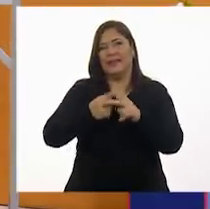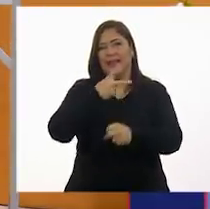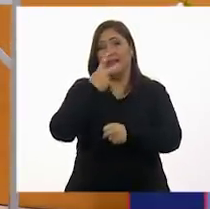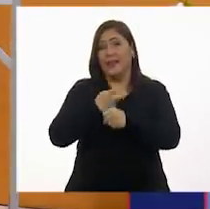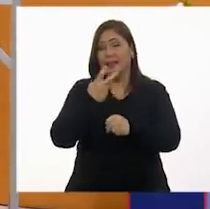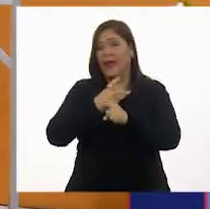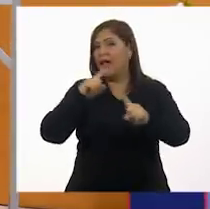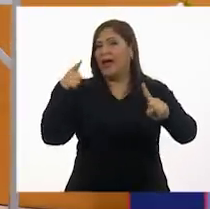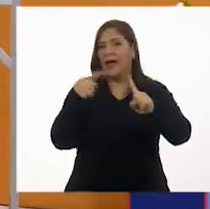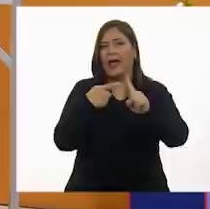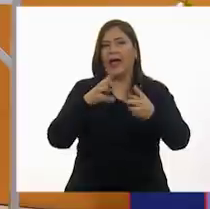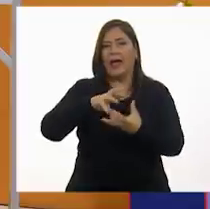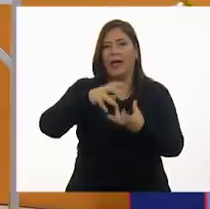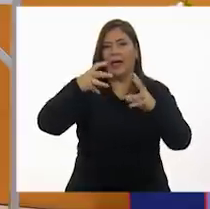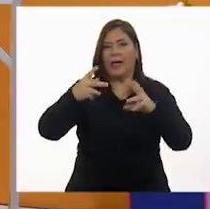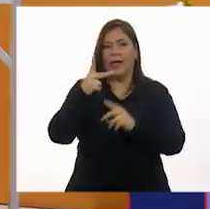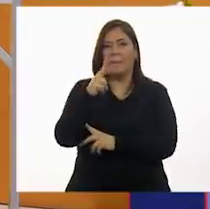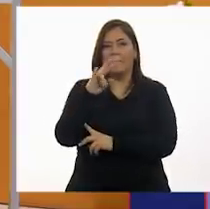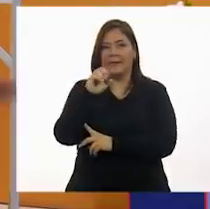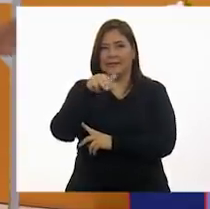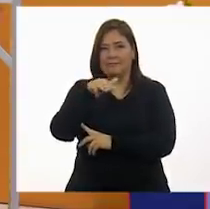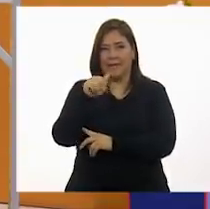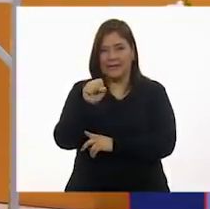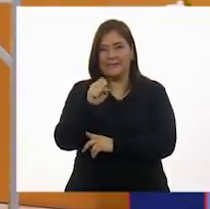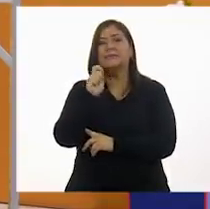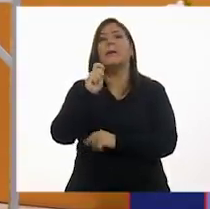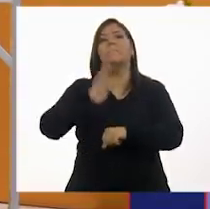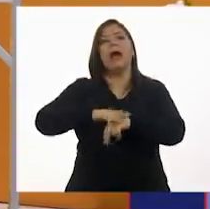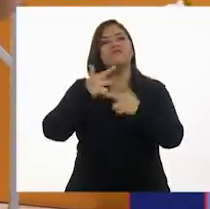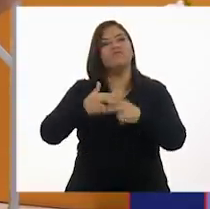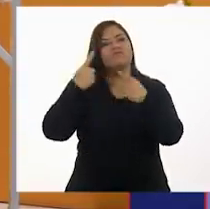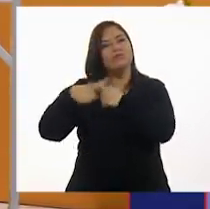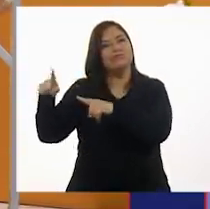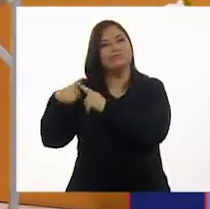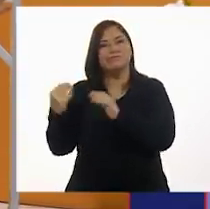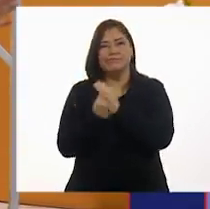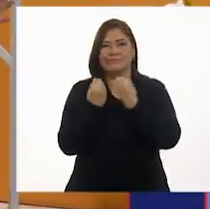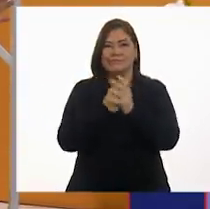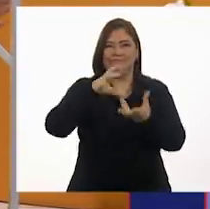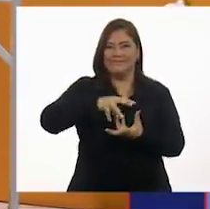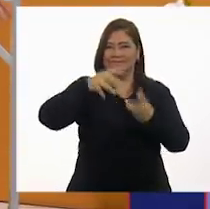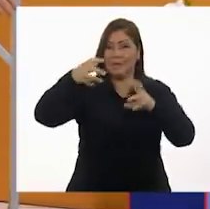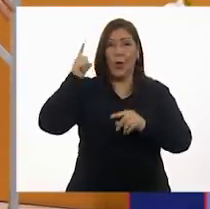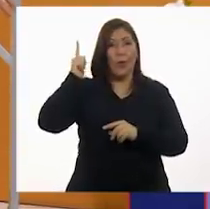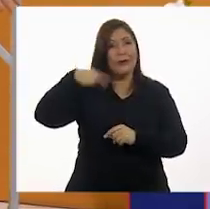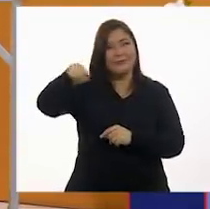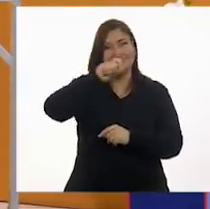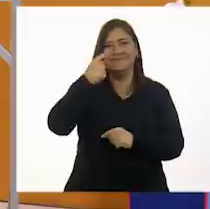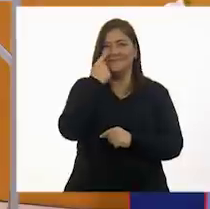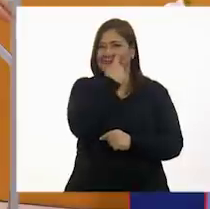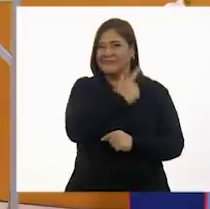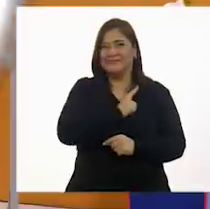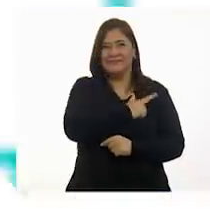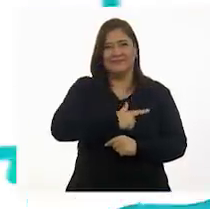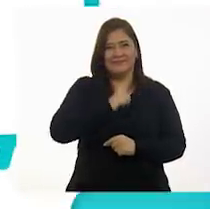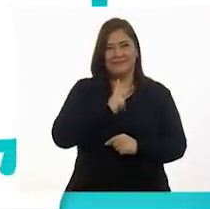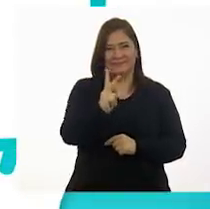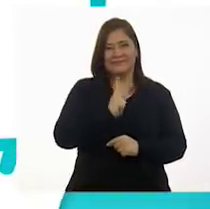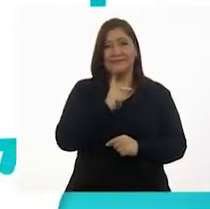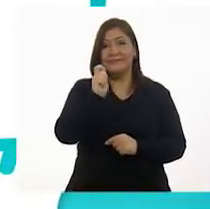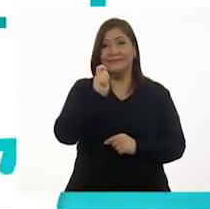Esto fue Prismas y Más Prismas. Esperamos que lo hayan disfrutado tanto como nosotras. Y no te vayas porque continuamos